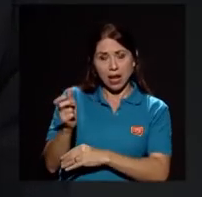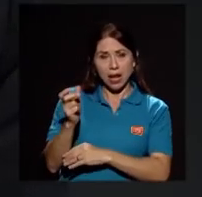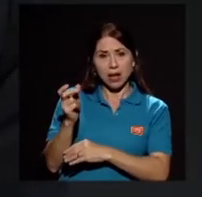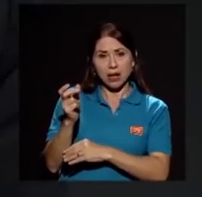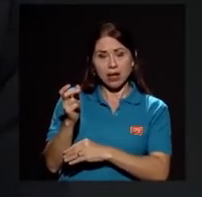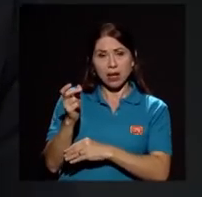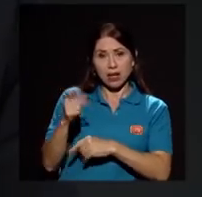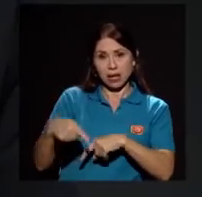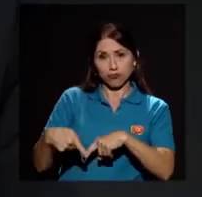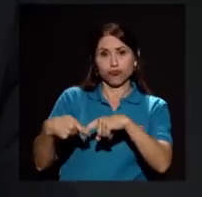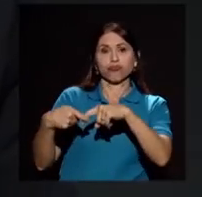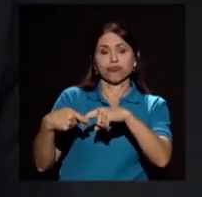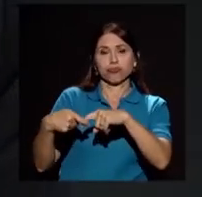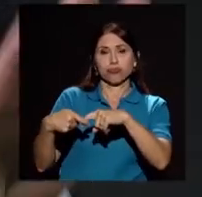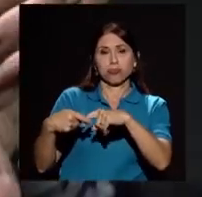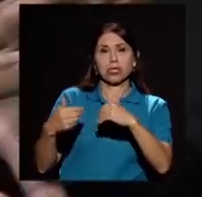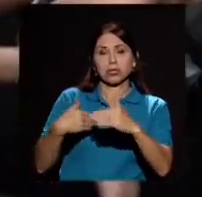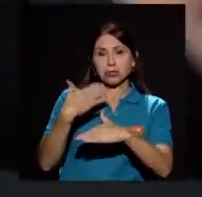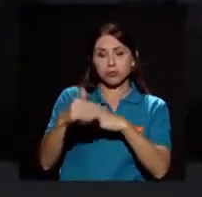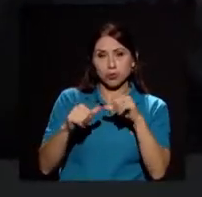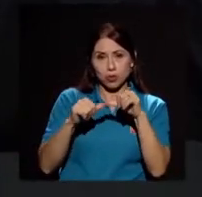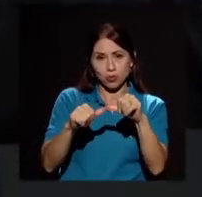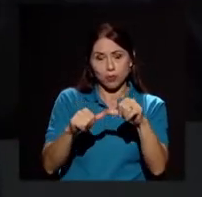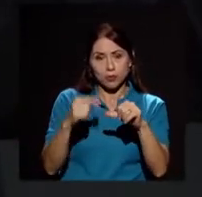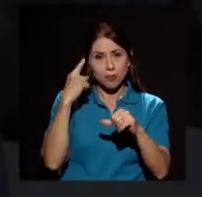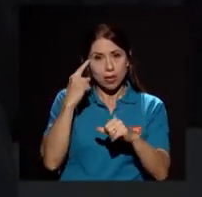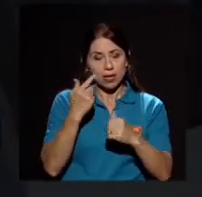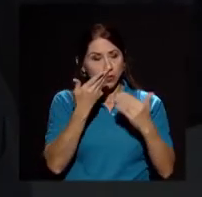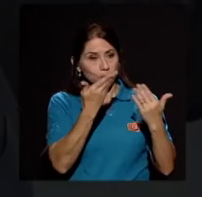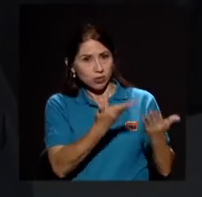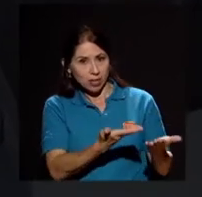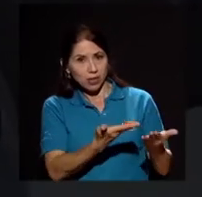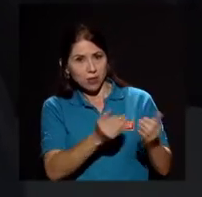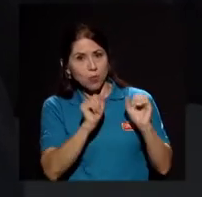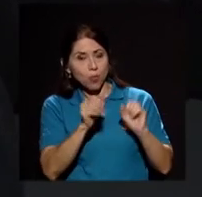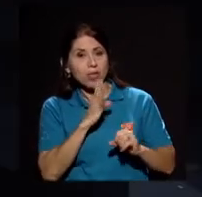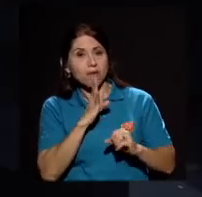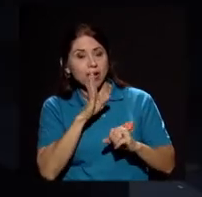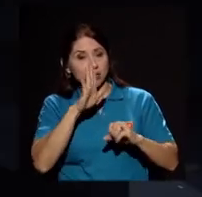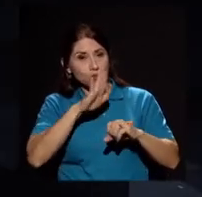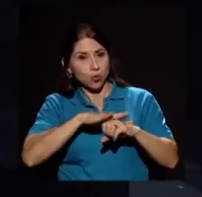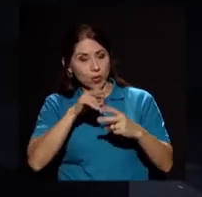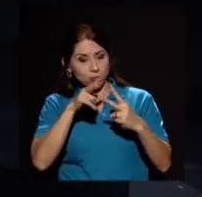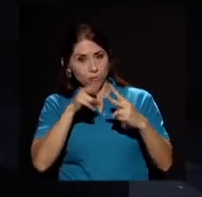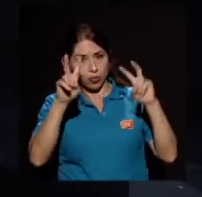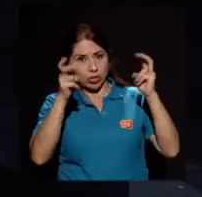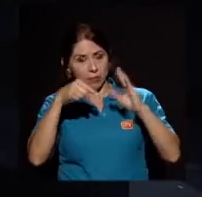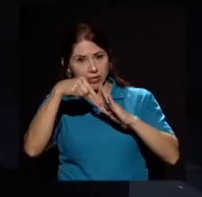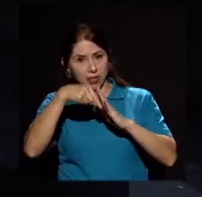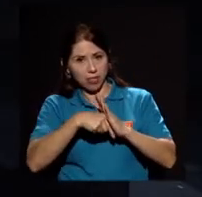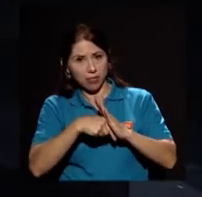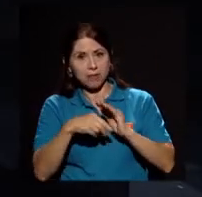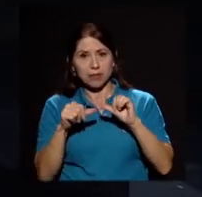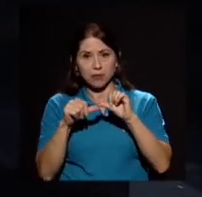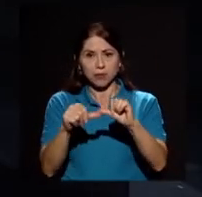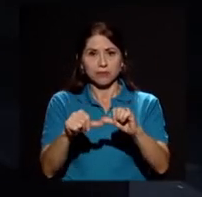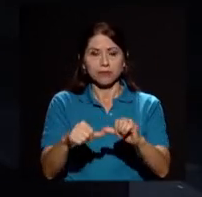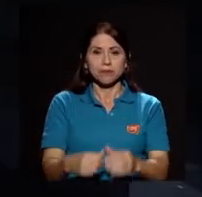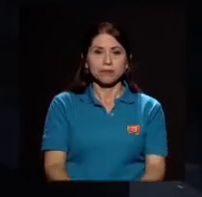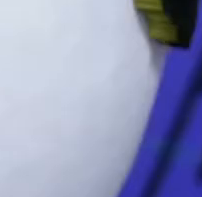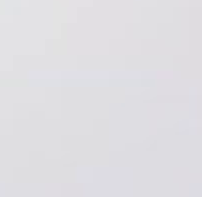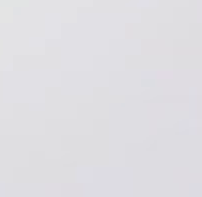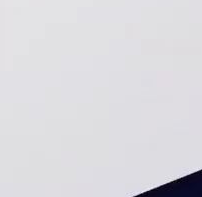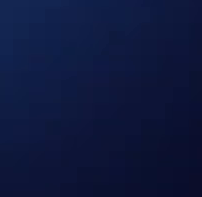interrumpa y regresemos para que ustedes esos dos temas los desarrolle con amplitud regresamos